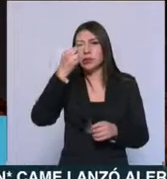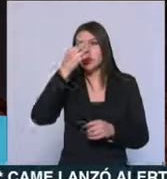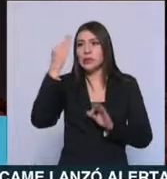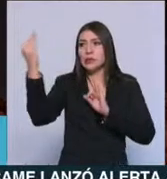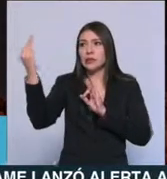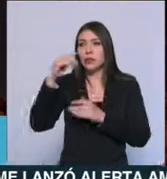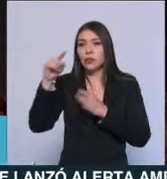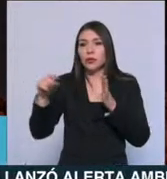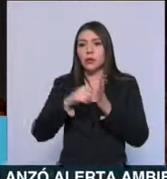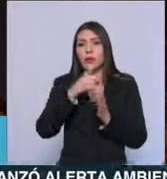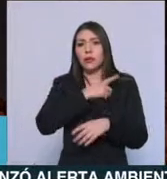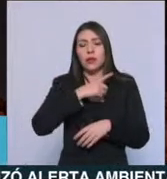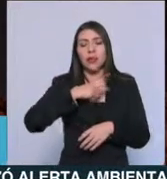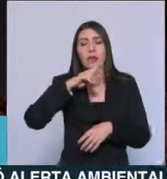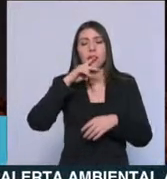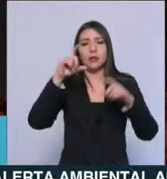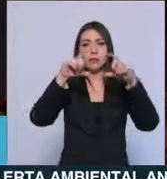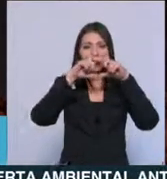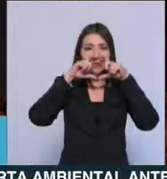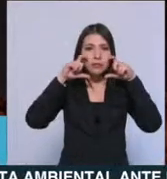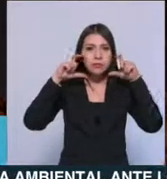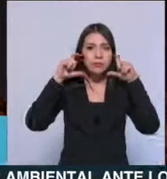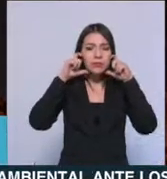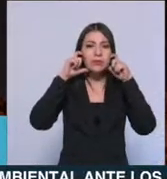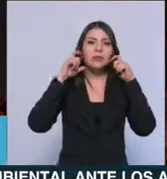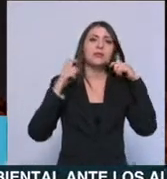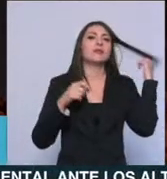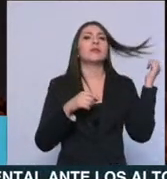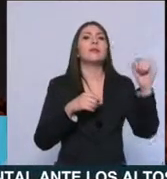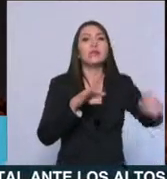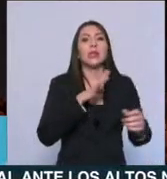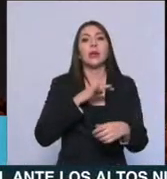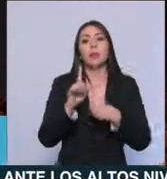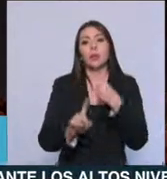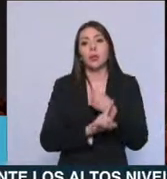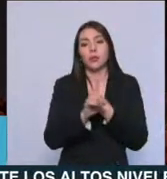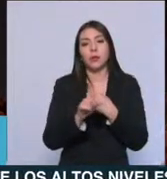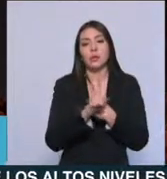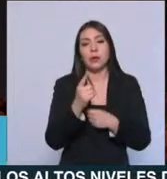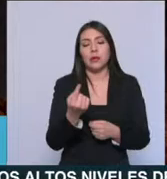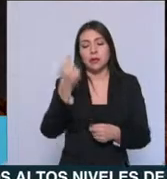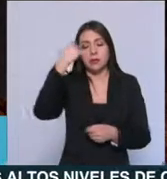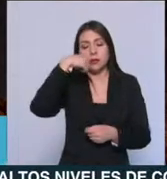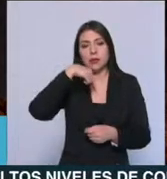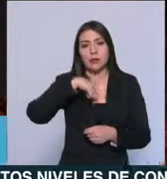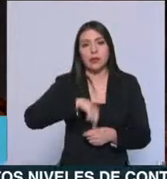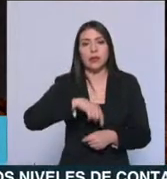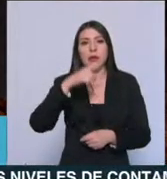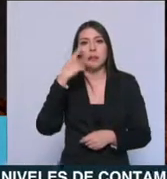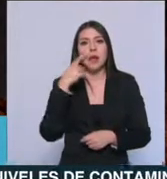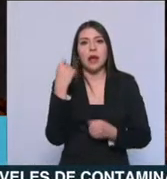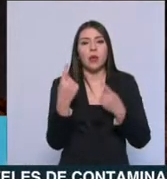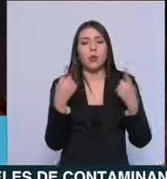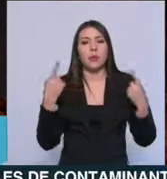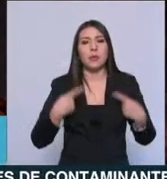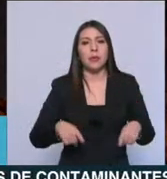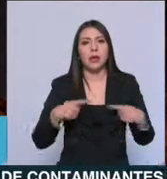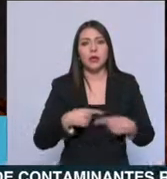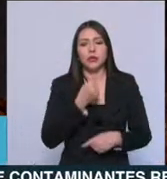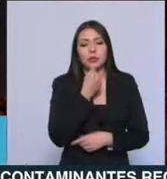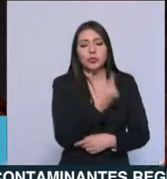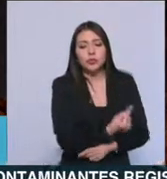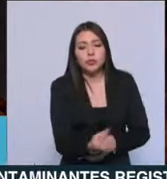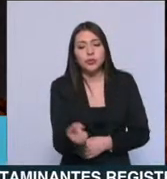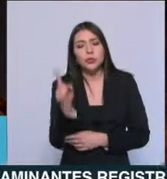digo, de tapar la boca, por ejemplo. Hay muchas afectaciones, especialmente a los grupos vulnerables, que son niñas,